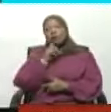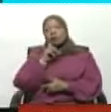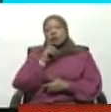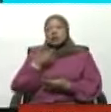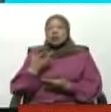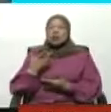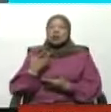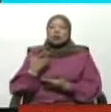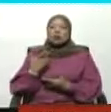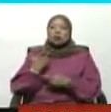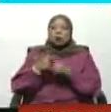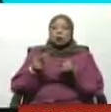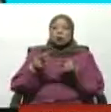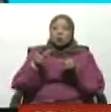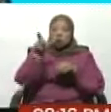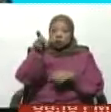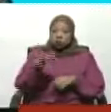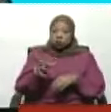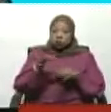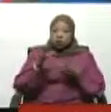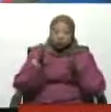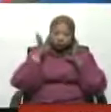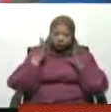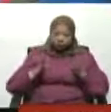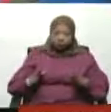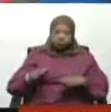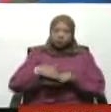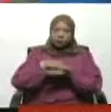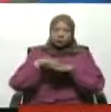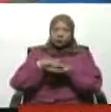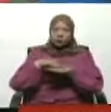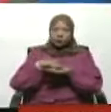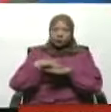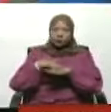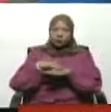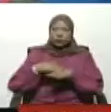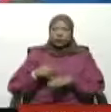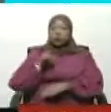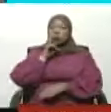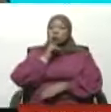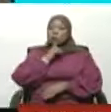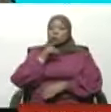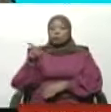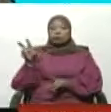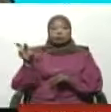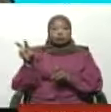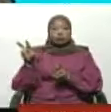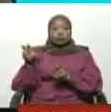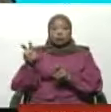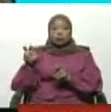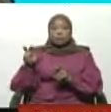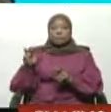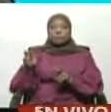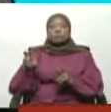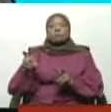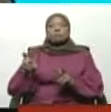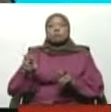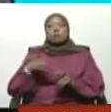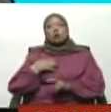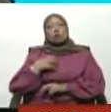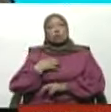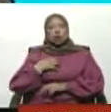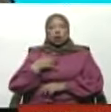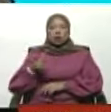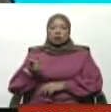Pero un ministro, Ángel, te lo digo porque tú estás recién nombrado y juramentado. Un ministro no puede